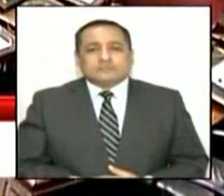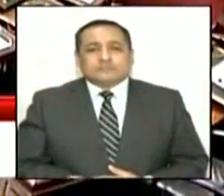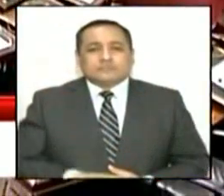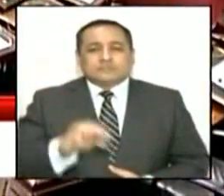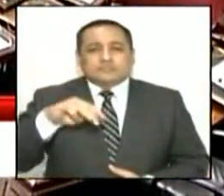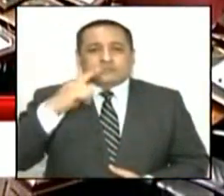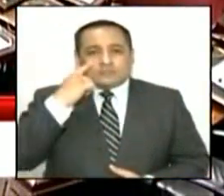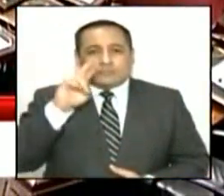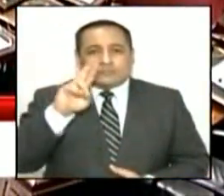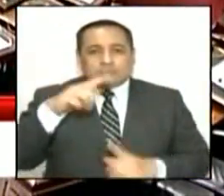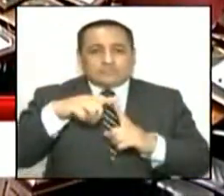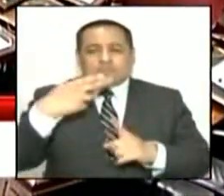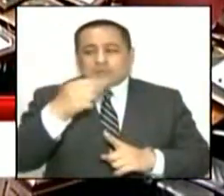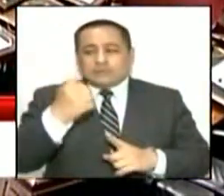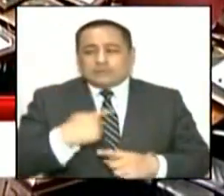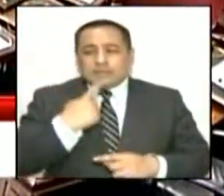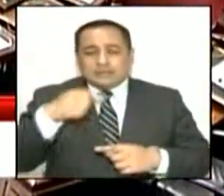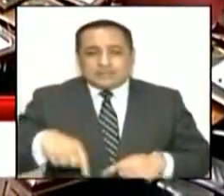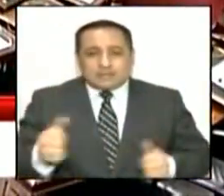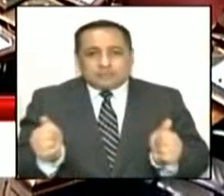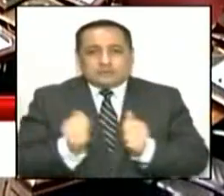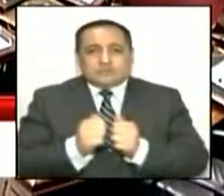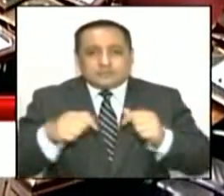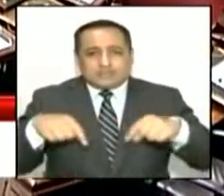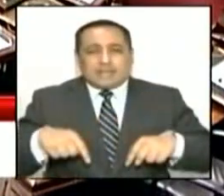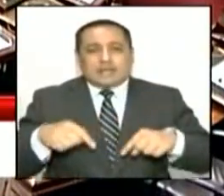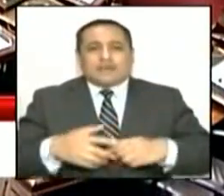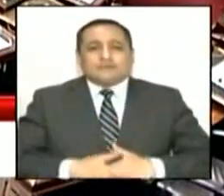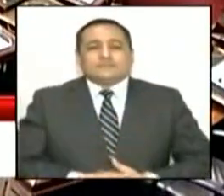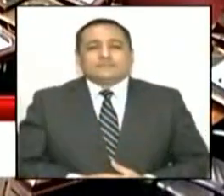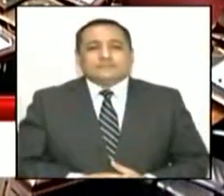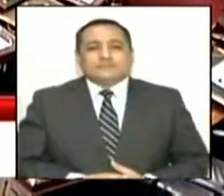Mirta Vázquez Chuquilín, a quien tenemos con nosotros ahora nuevamente.